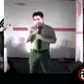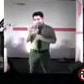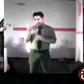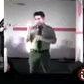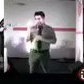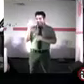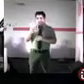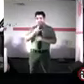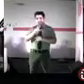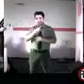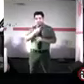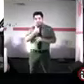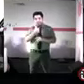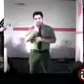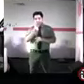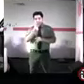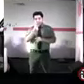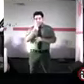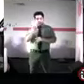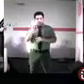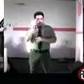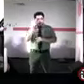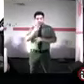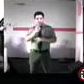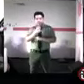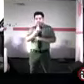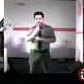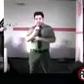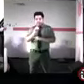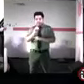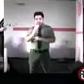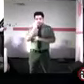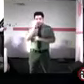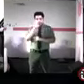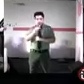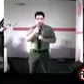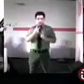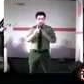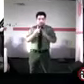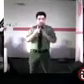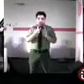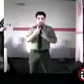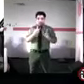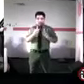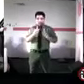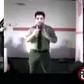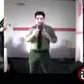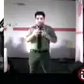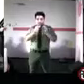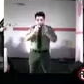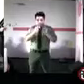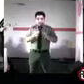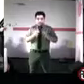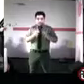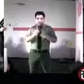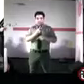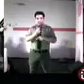los 72 de San Fernando. Lo más escalofriante es que no fueron 72. El número oficial se detuvo